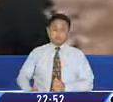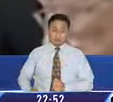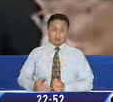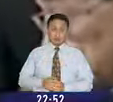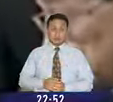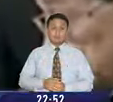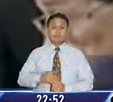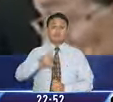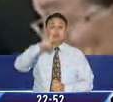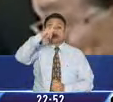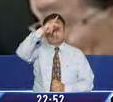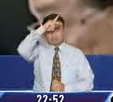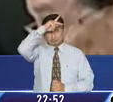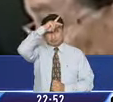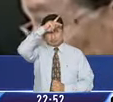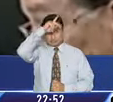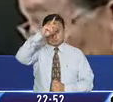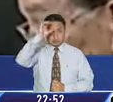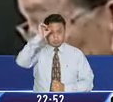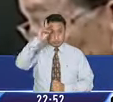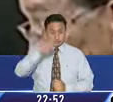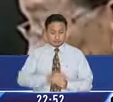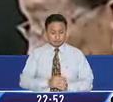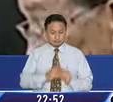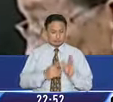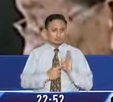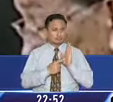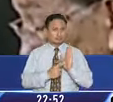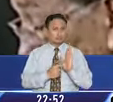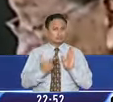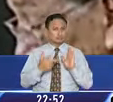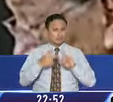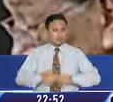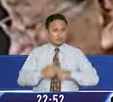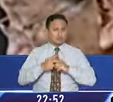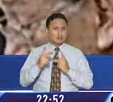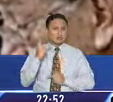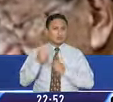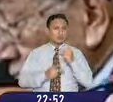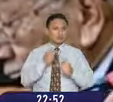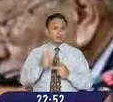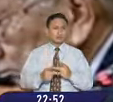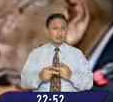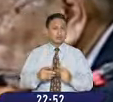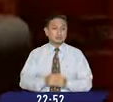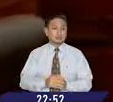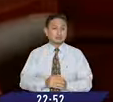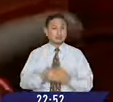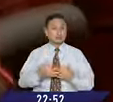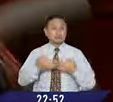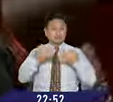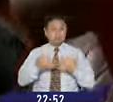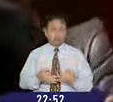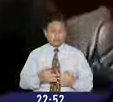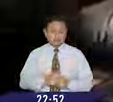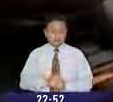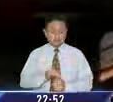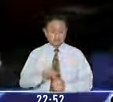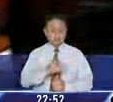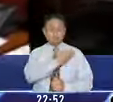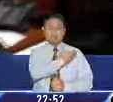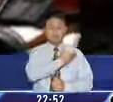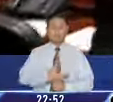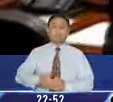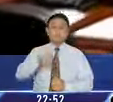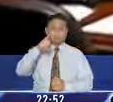la República marcan realmente el inicio de un procedimiento formal. No obstante, el presidente Pedro